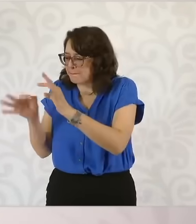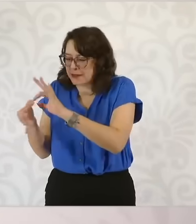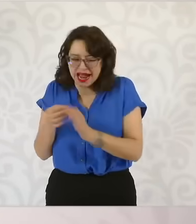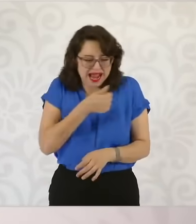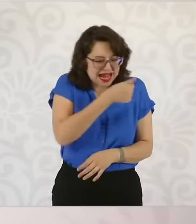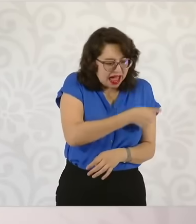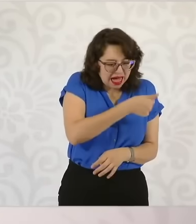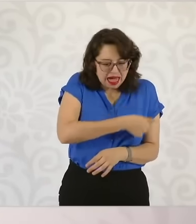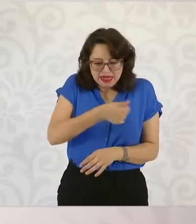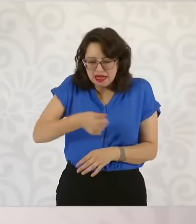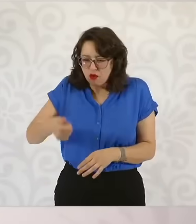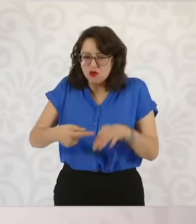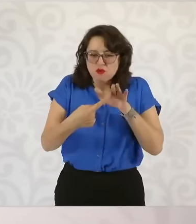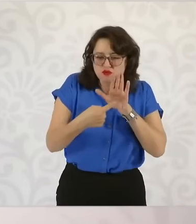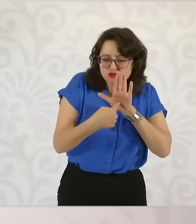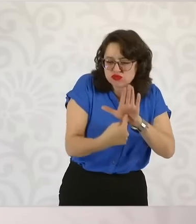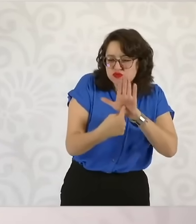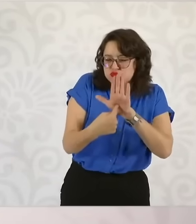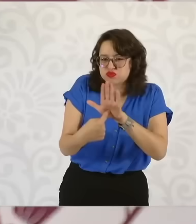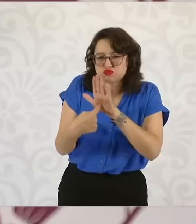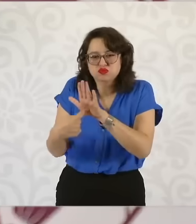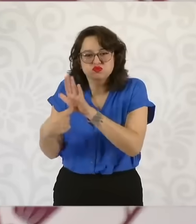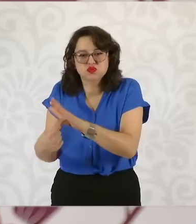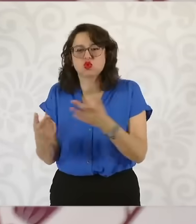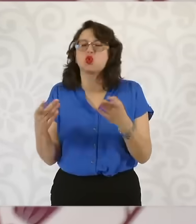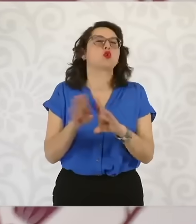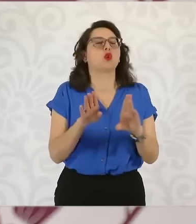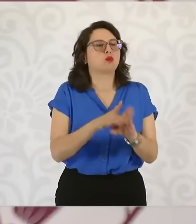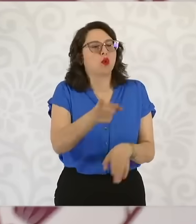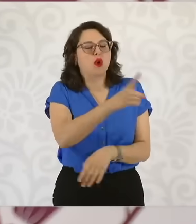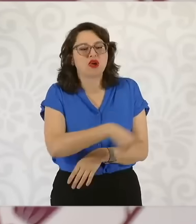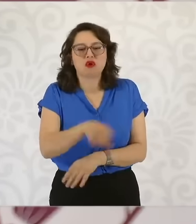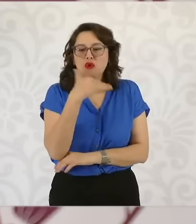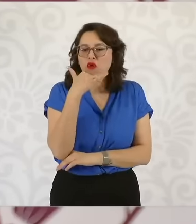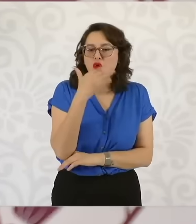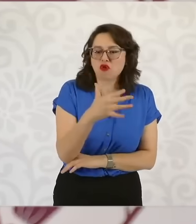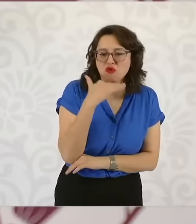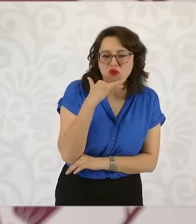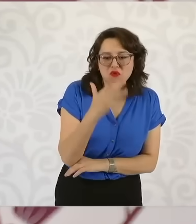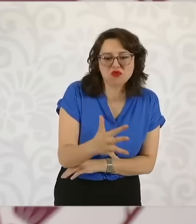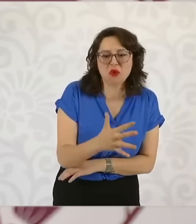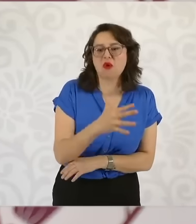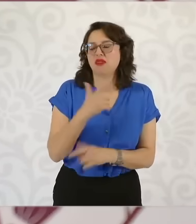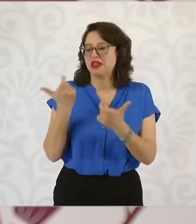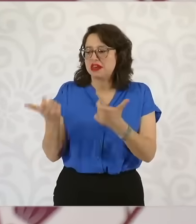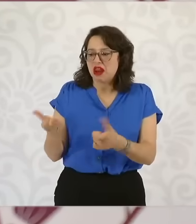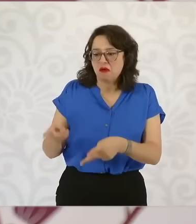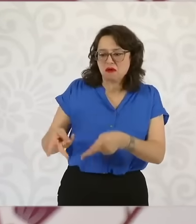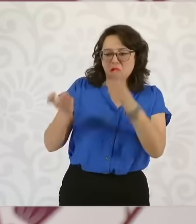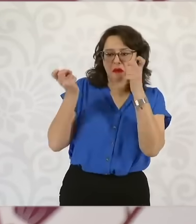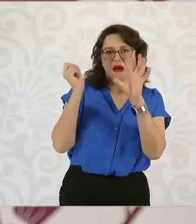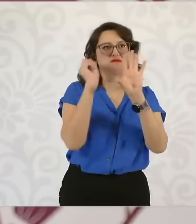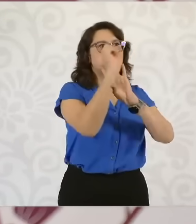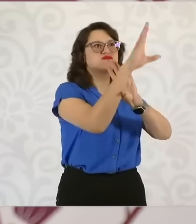de México, esconderlo, que es producto de operaciones ilícitas.